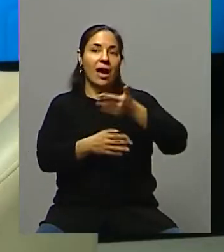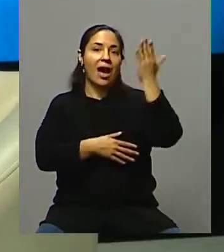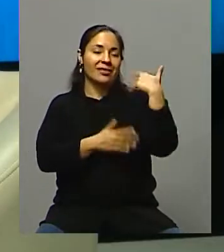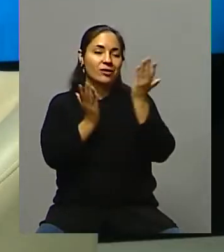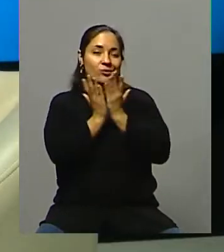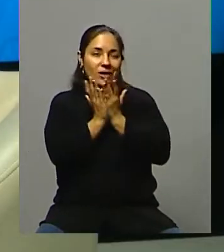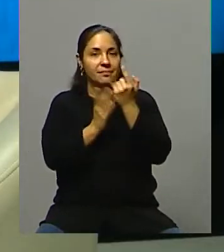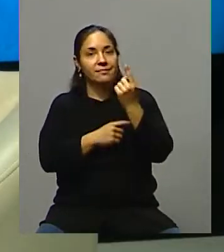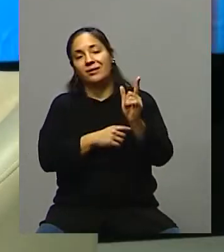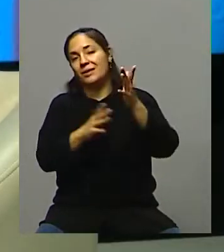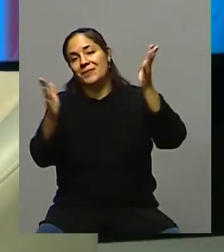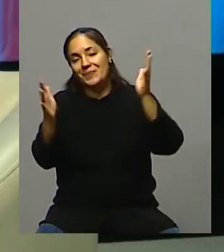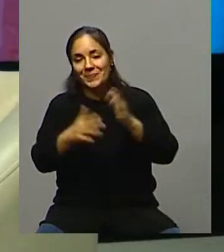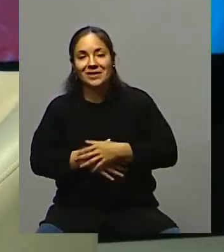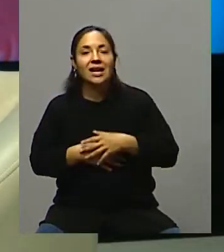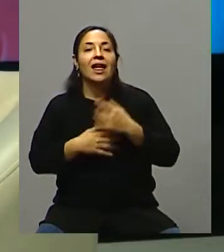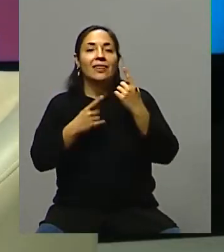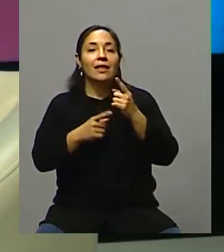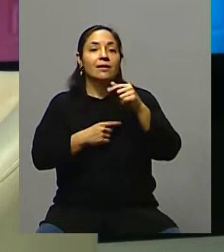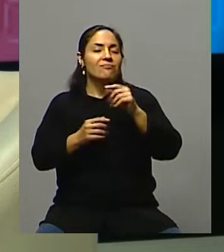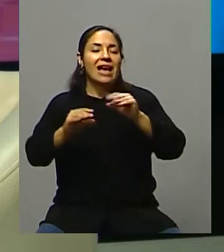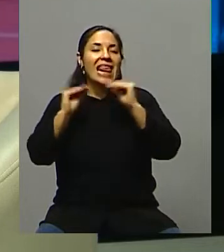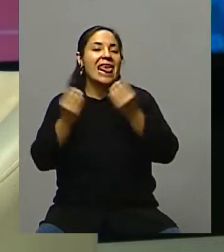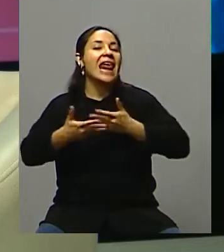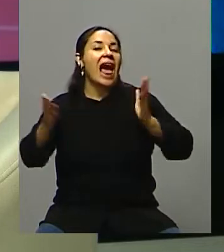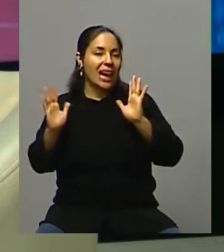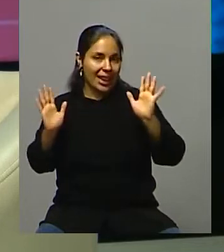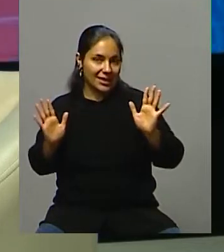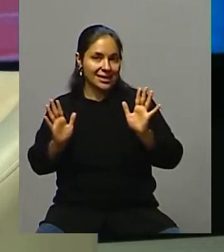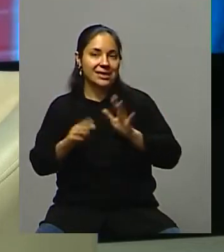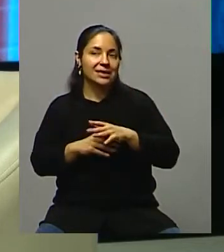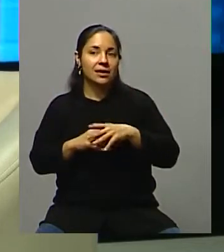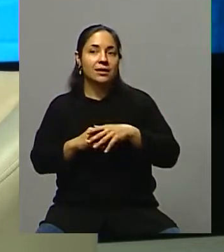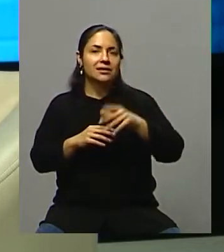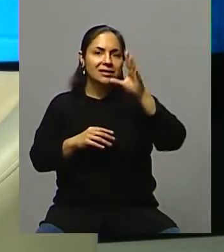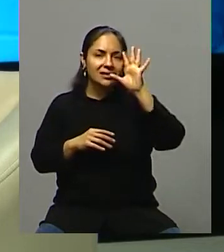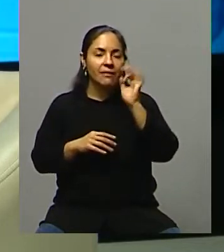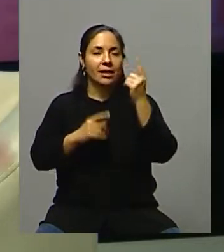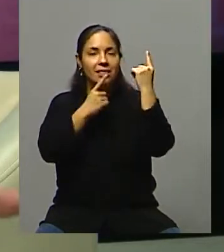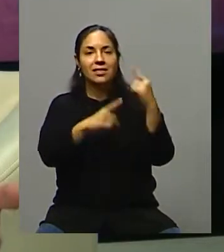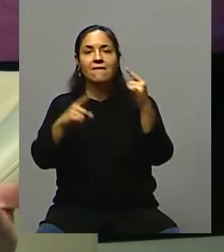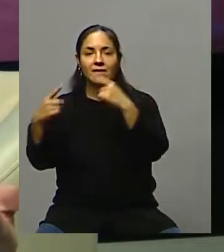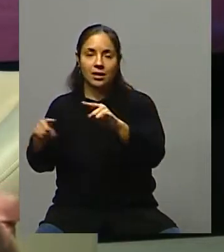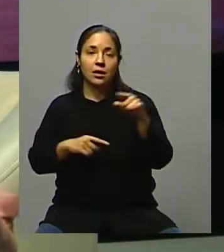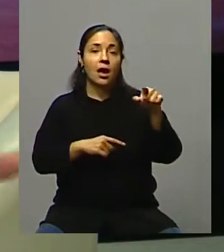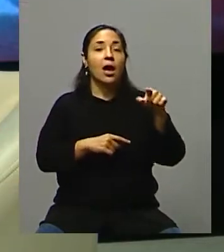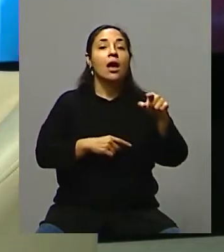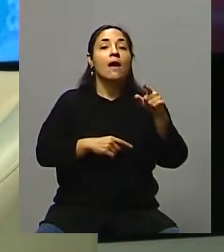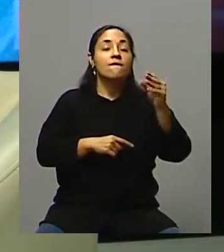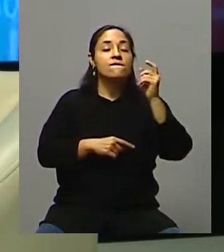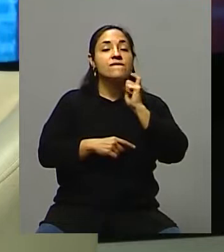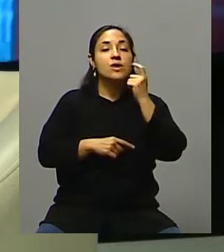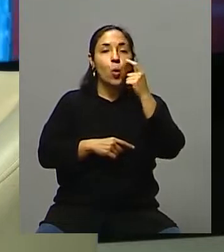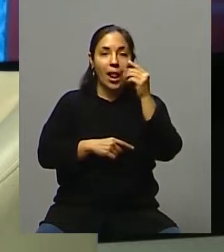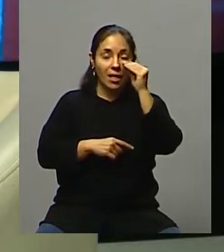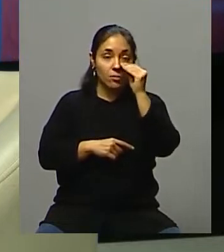bueno, como cuestiones generales, tenemos que saber que hay una diferencia entre la viruela del simio o del mono y la